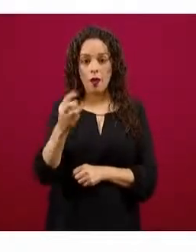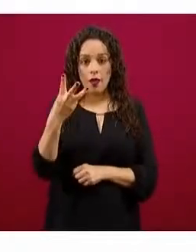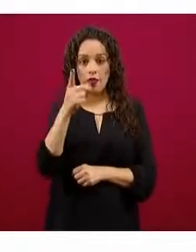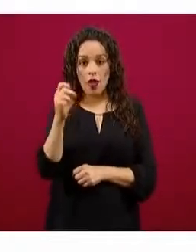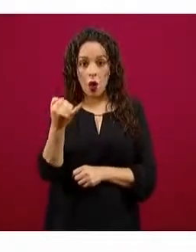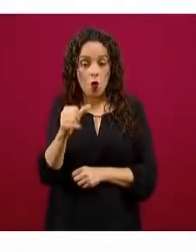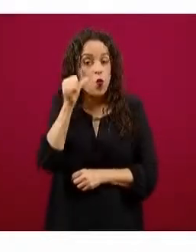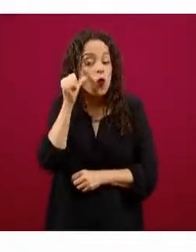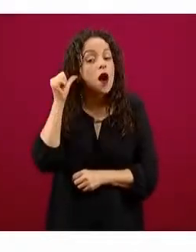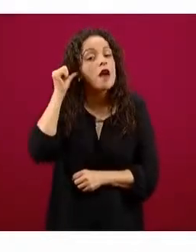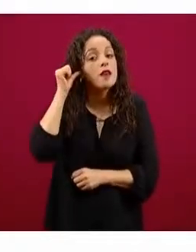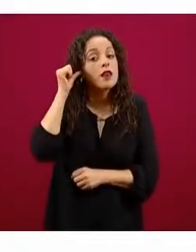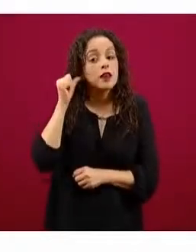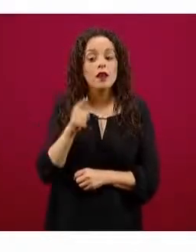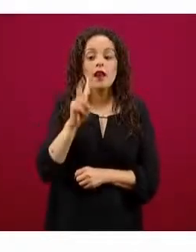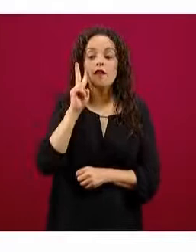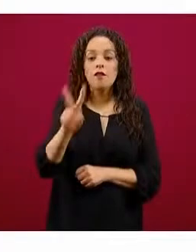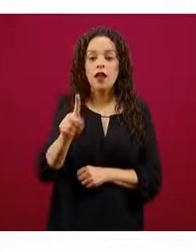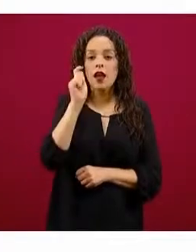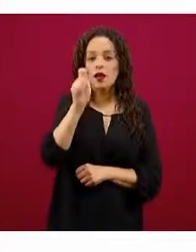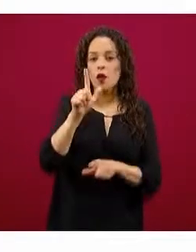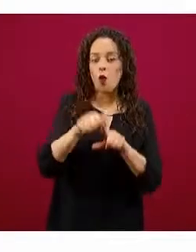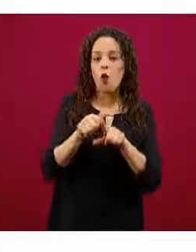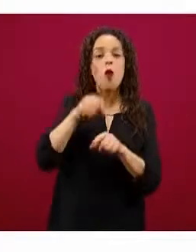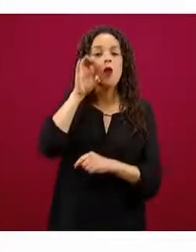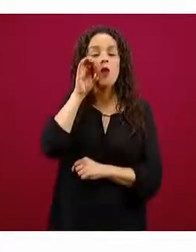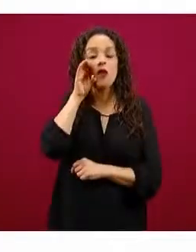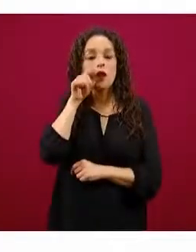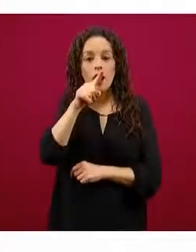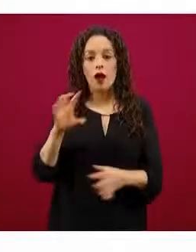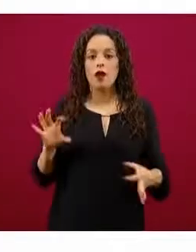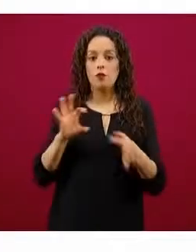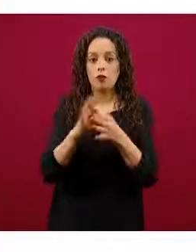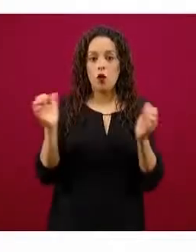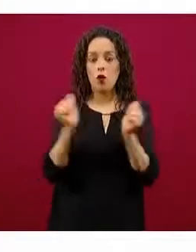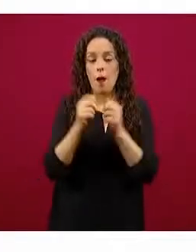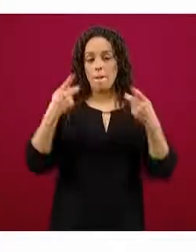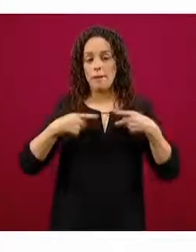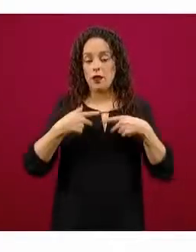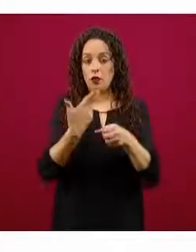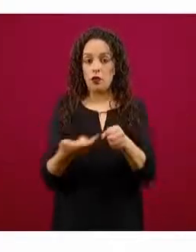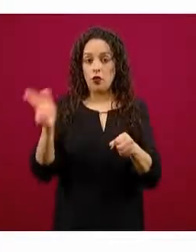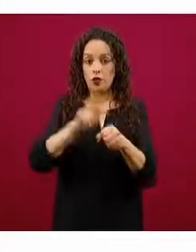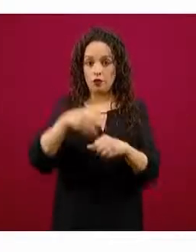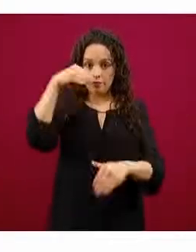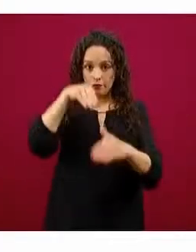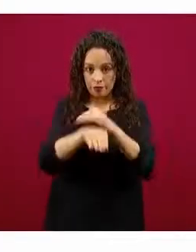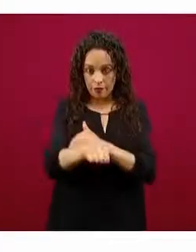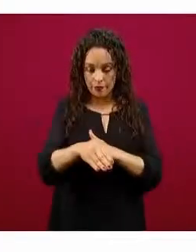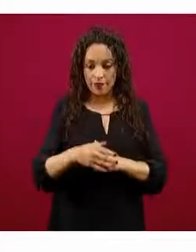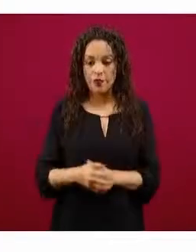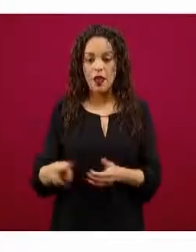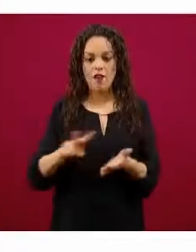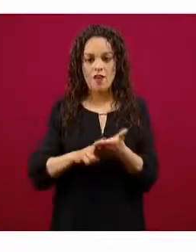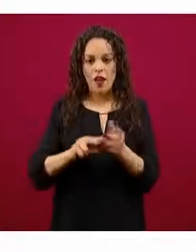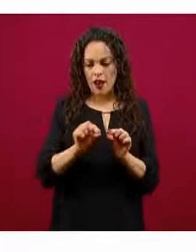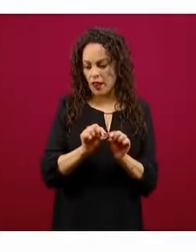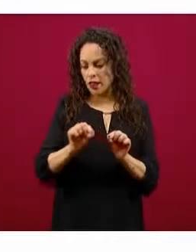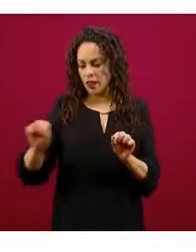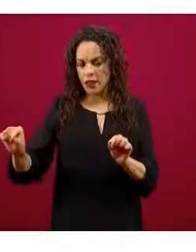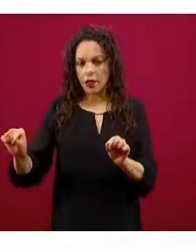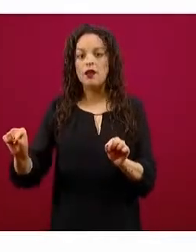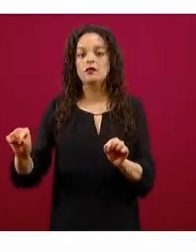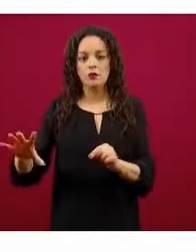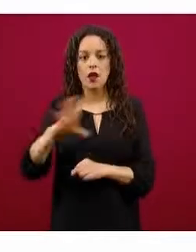ayer. La parte anaranjada corresponde a todos los pacientes hospitalizados y la línea verde son los que de algún modo han estado